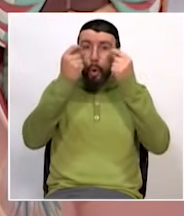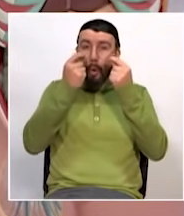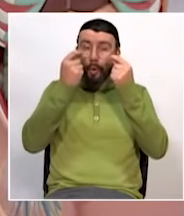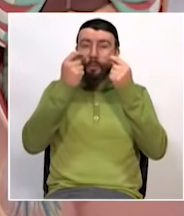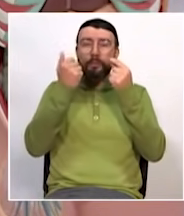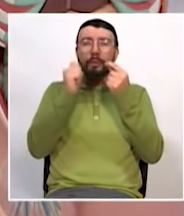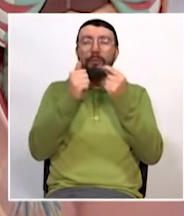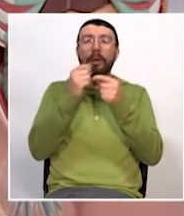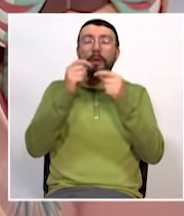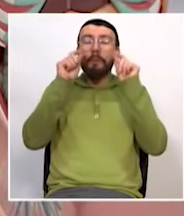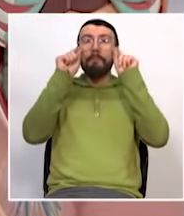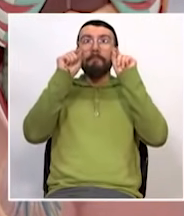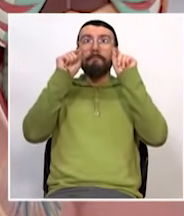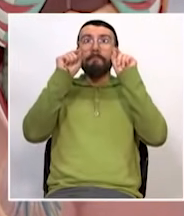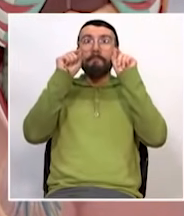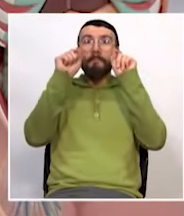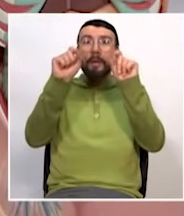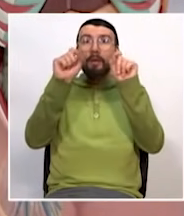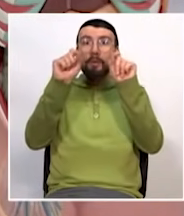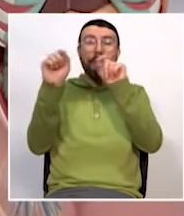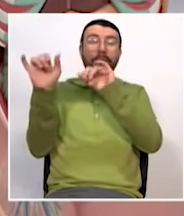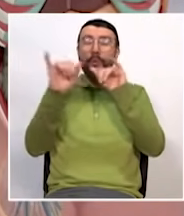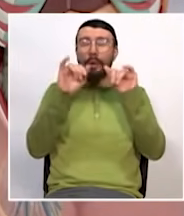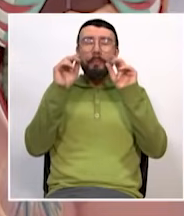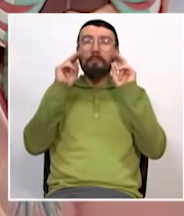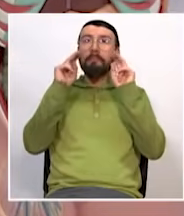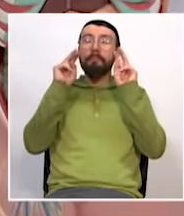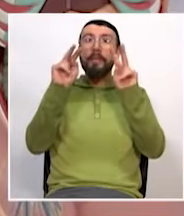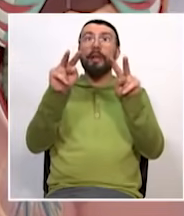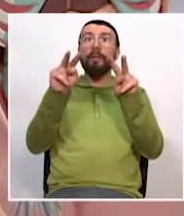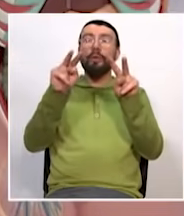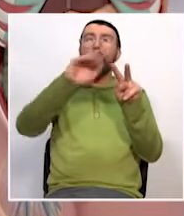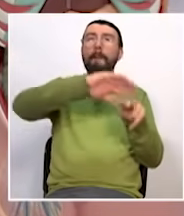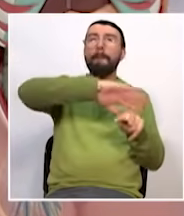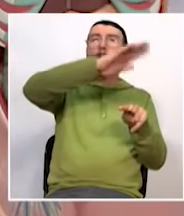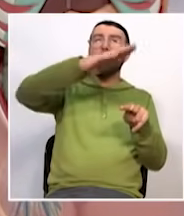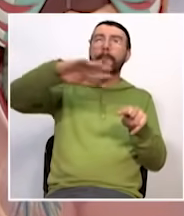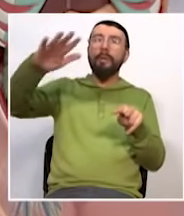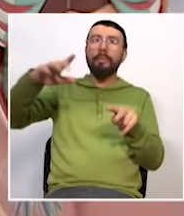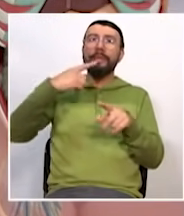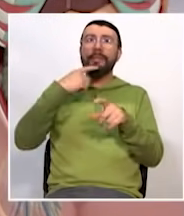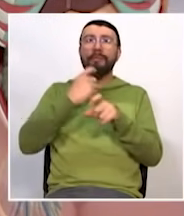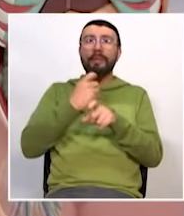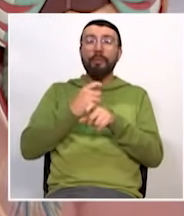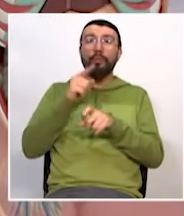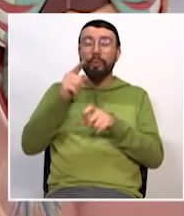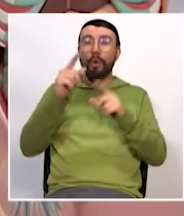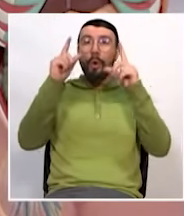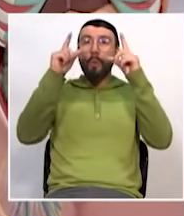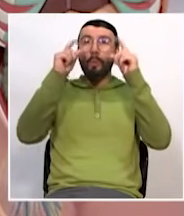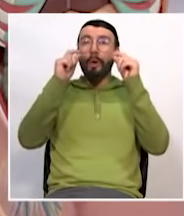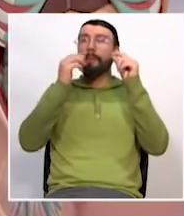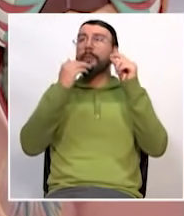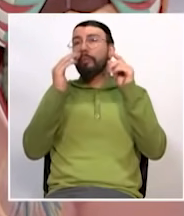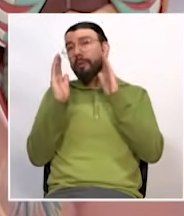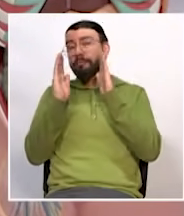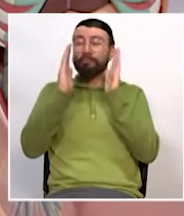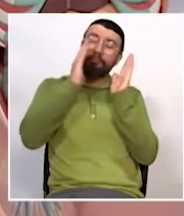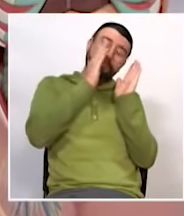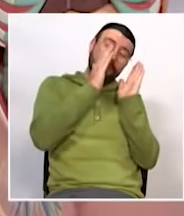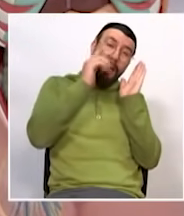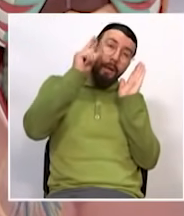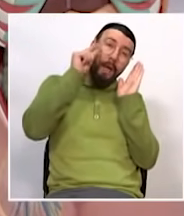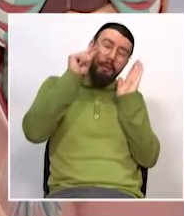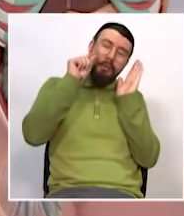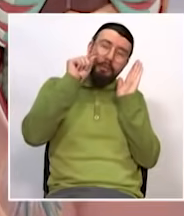mirando al frente como si estuviera observando un paisaje es un poquito difícil cuando uno tiene la cabeza lateralizada pero